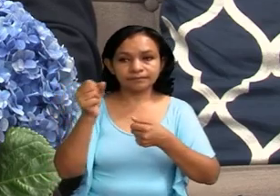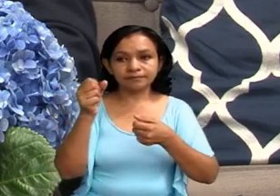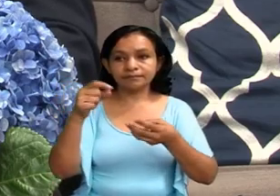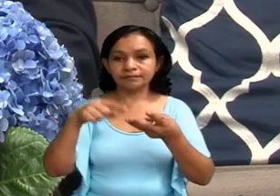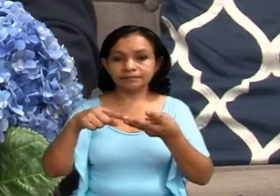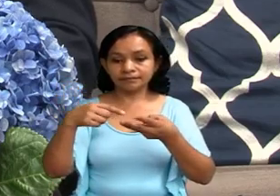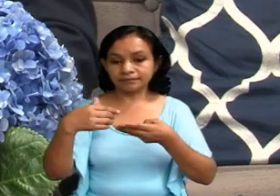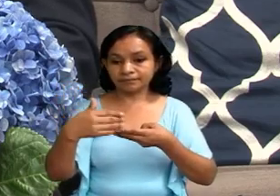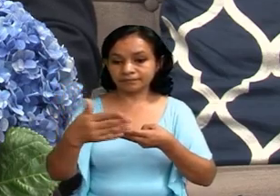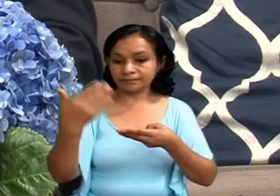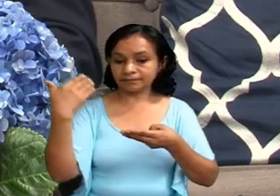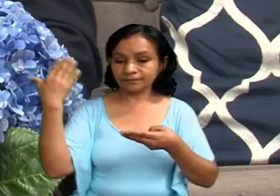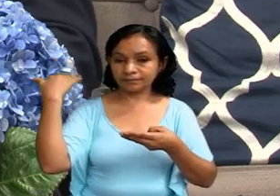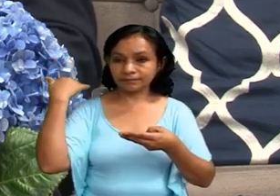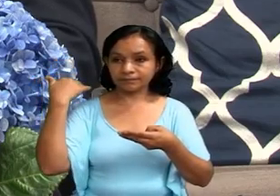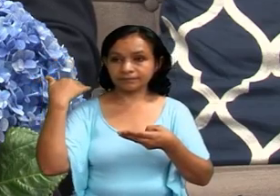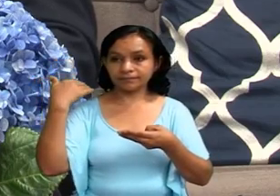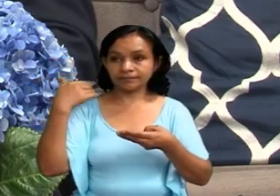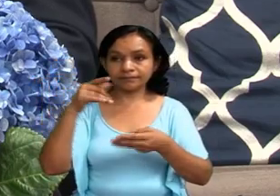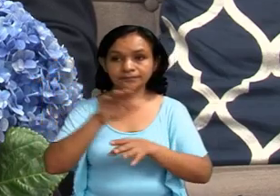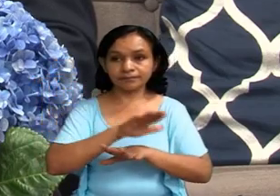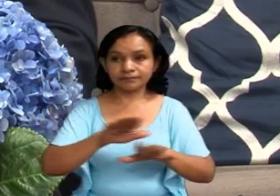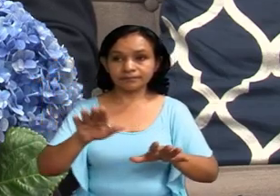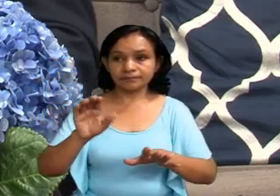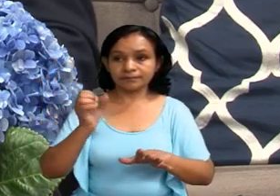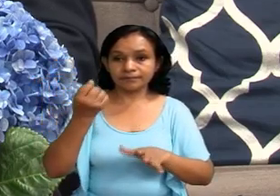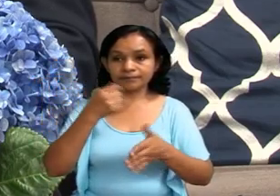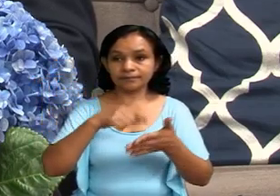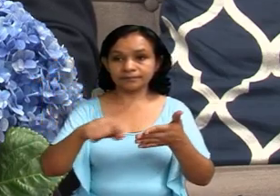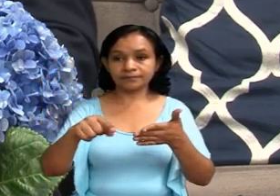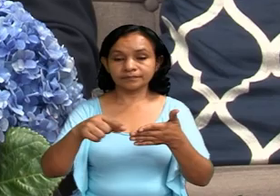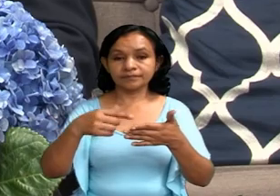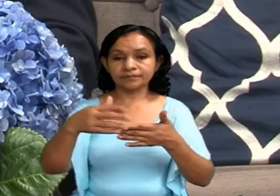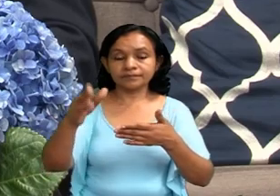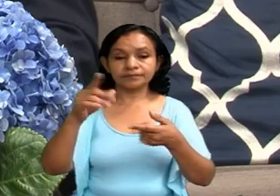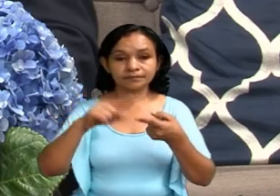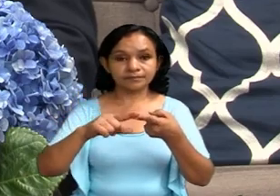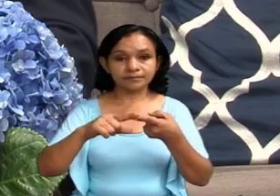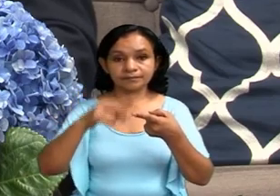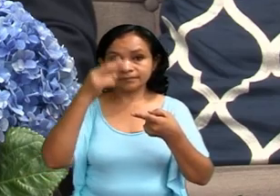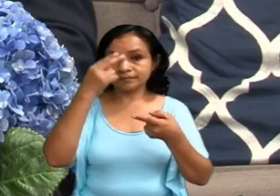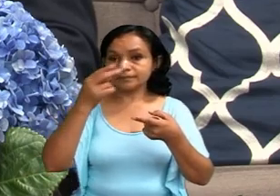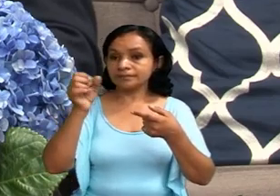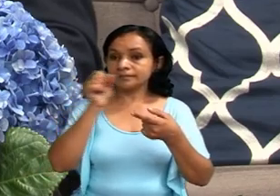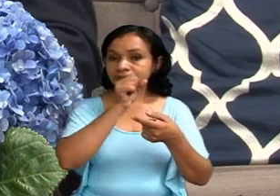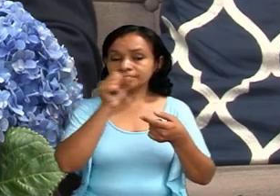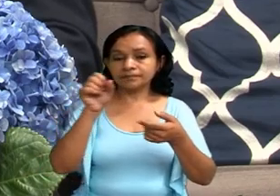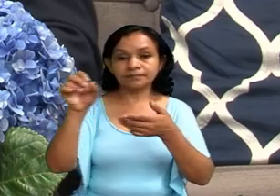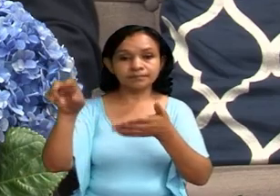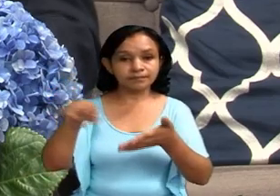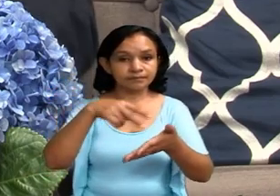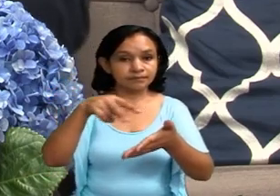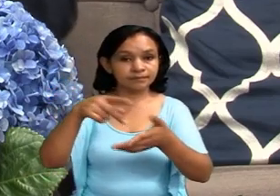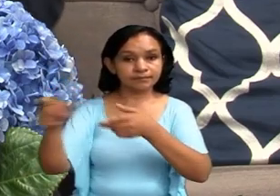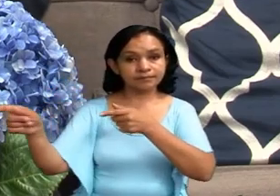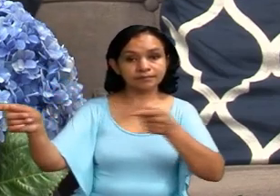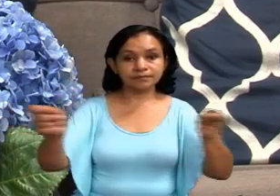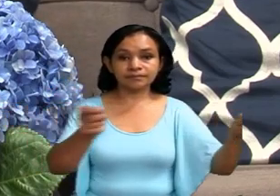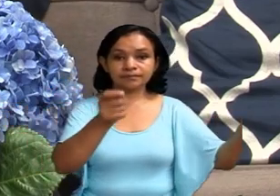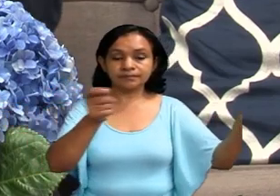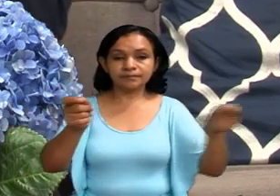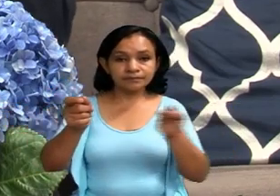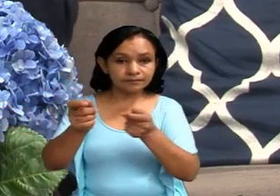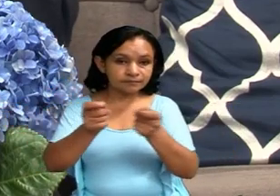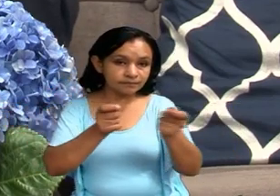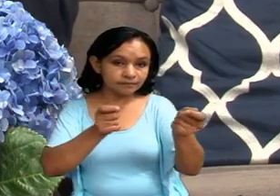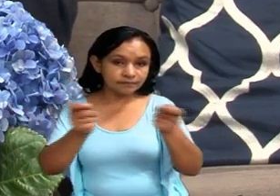tenemos este fin de la otra semana otra vez el homenaje a Queen y unas actividades folclóricas. Entonces nos vamos rigiendo por